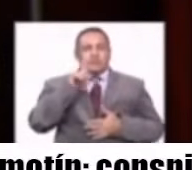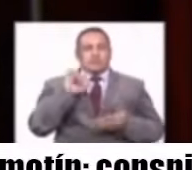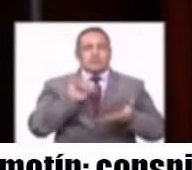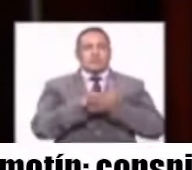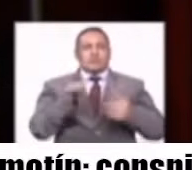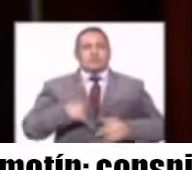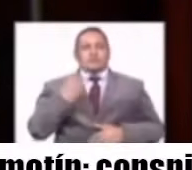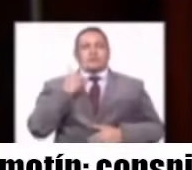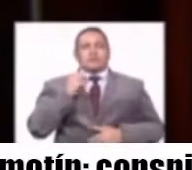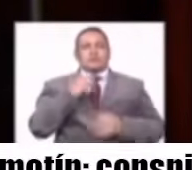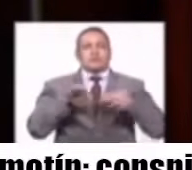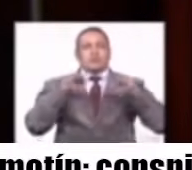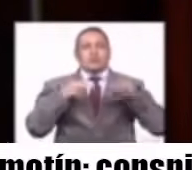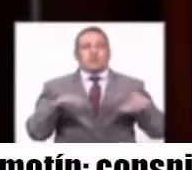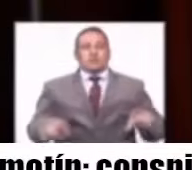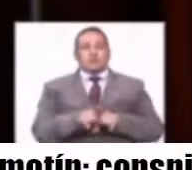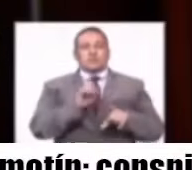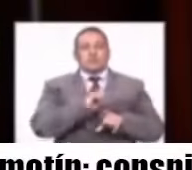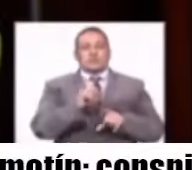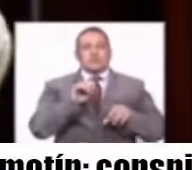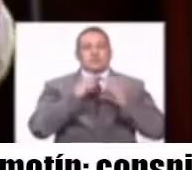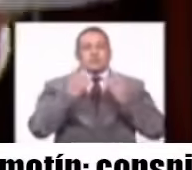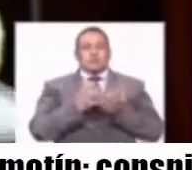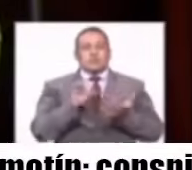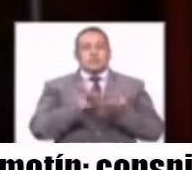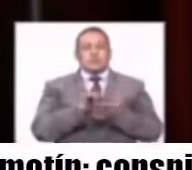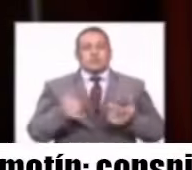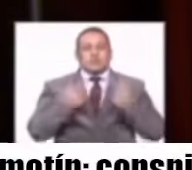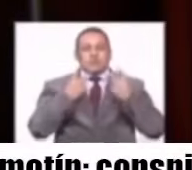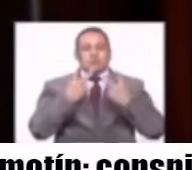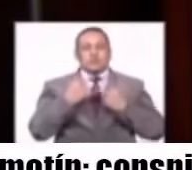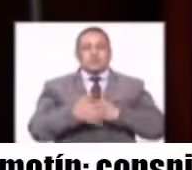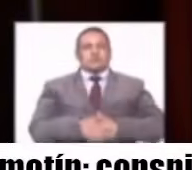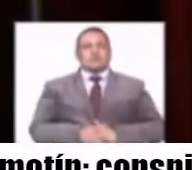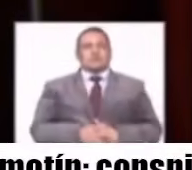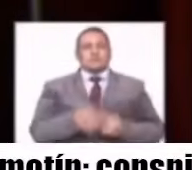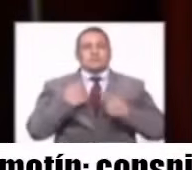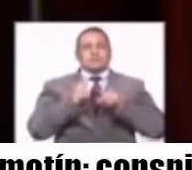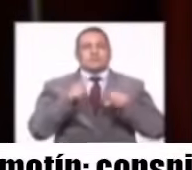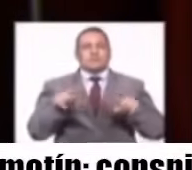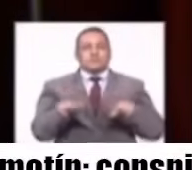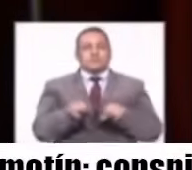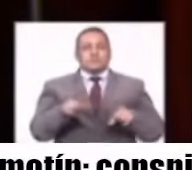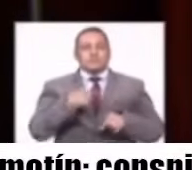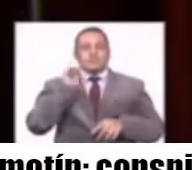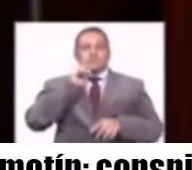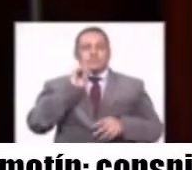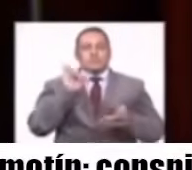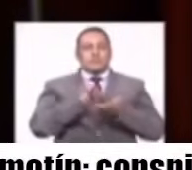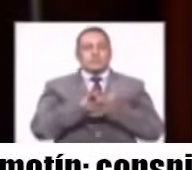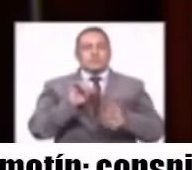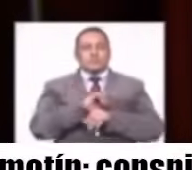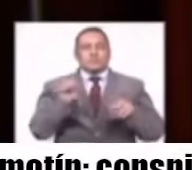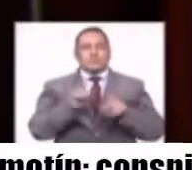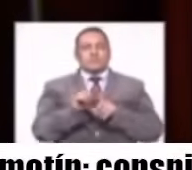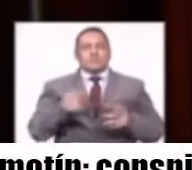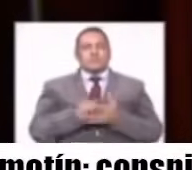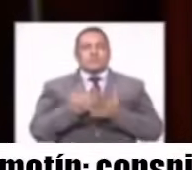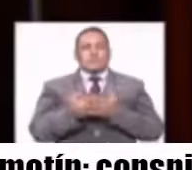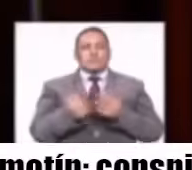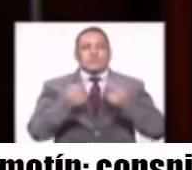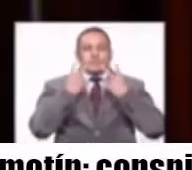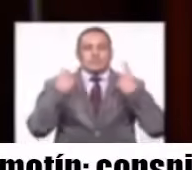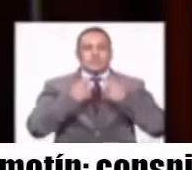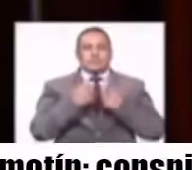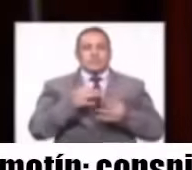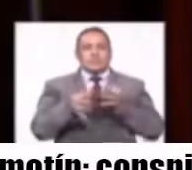20 páginas y cada congresista lo tiene en su poder. Por lo tanto, es mentira que no se ha consignado sus descargos